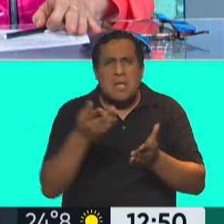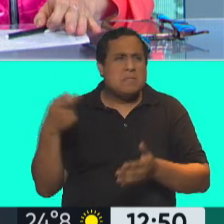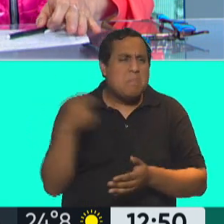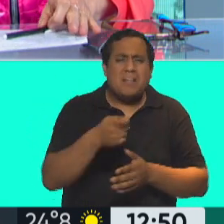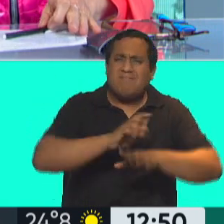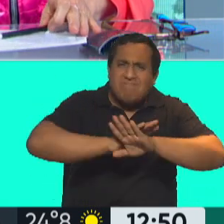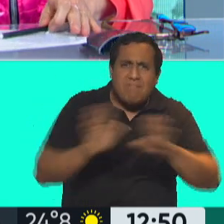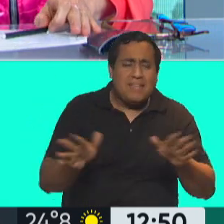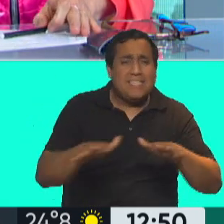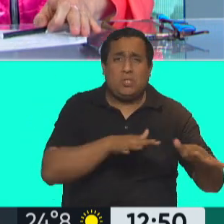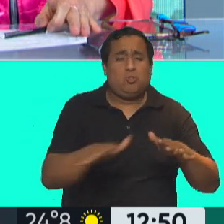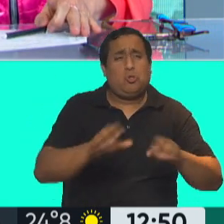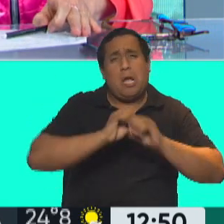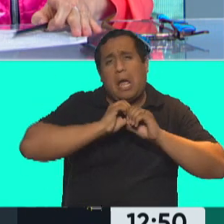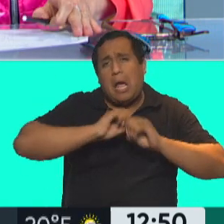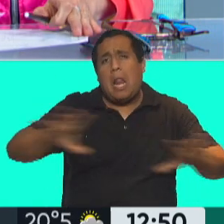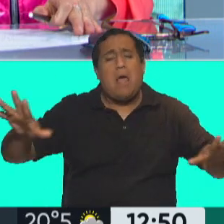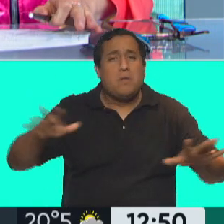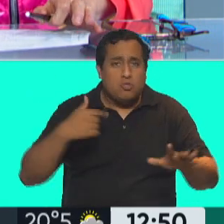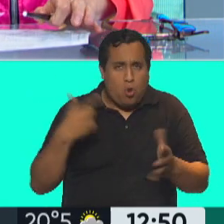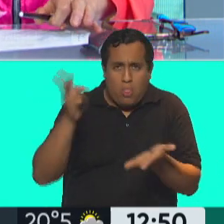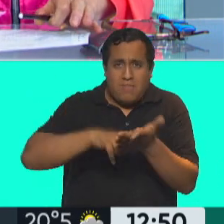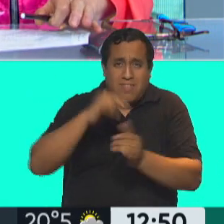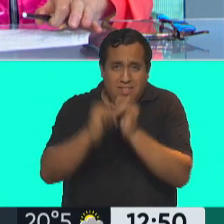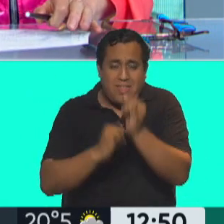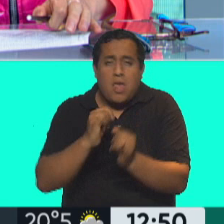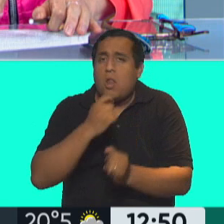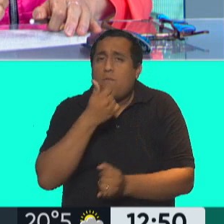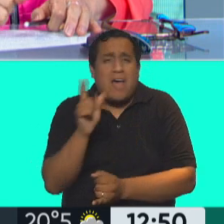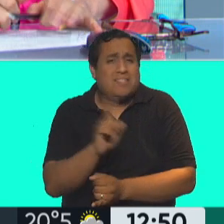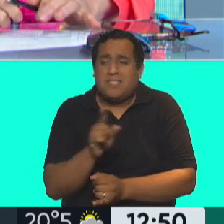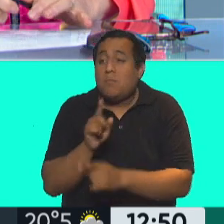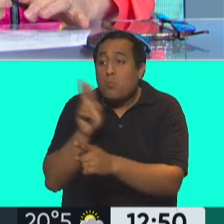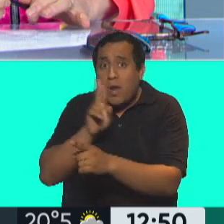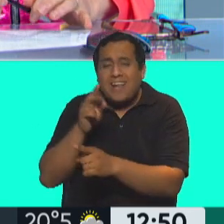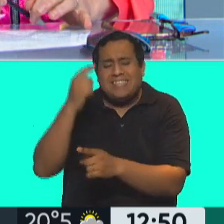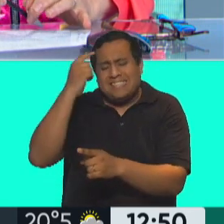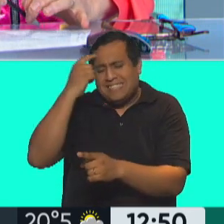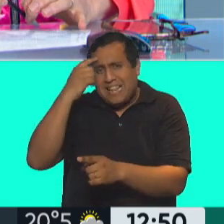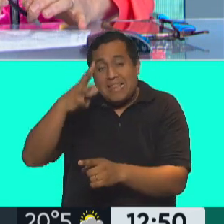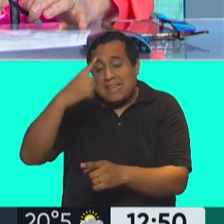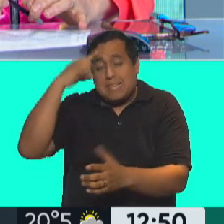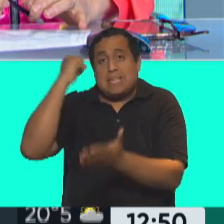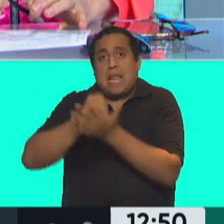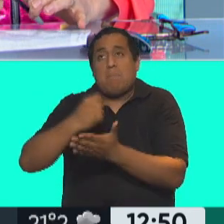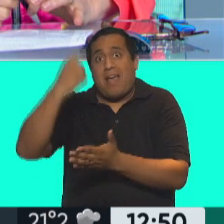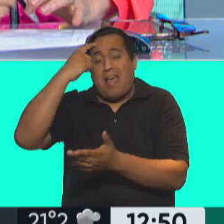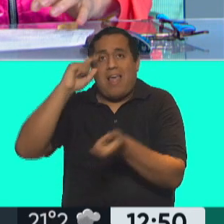situaciones que son muy terribles y Que vuelvo a repetir no va a ser fácil que esta chica se recupere de una situación psíquica así gracias